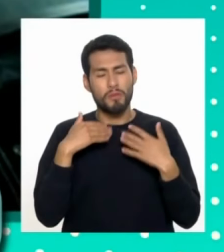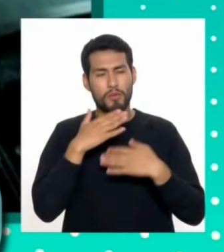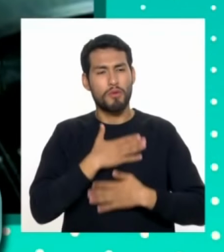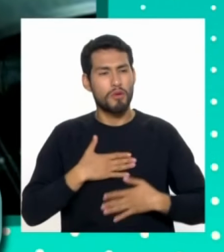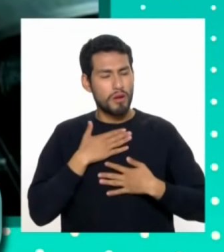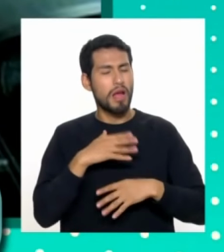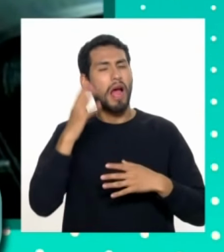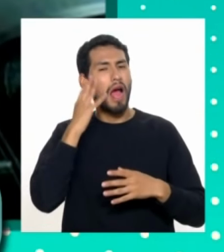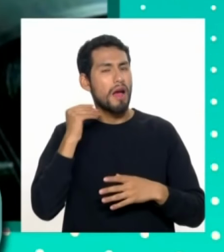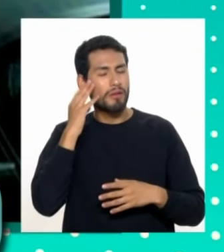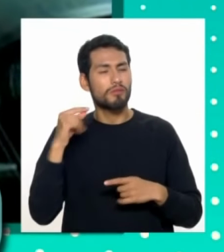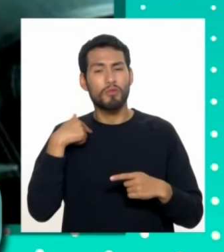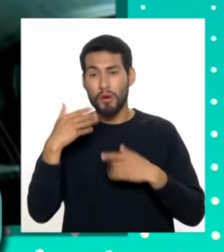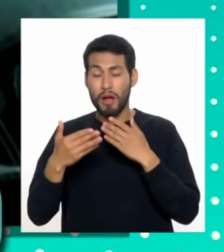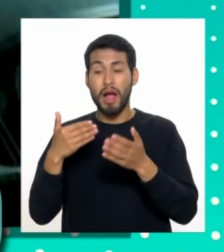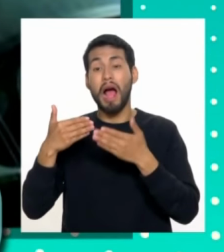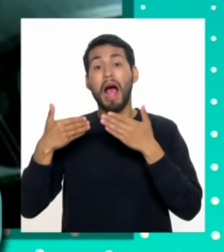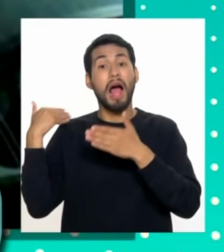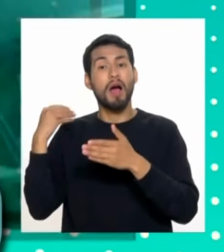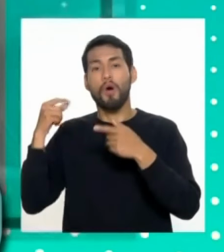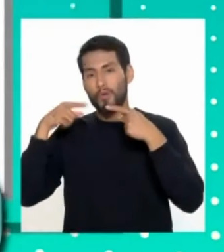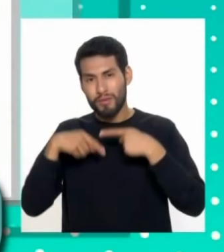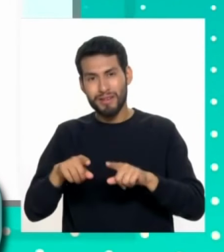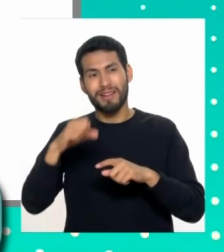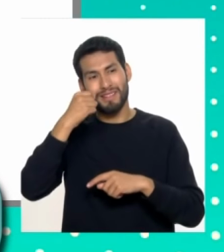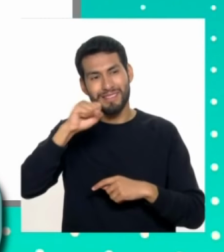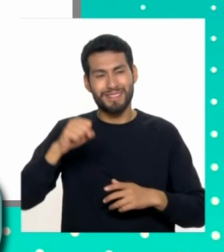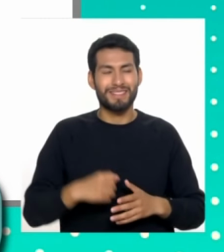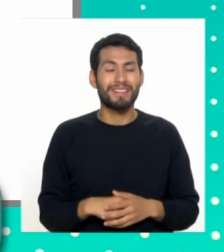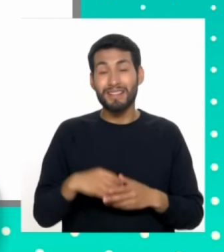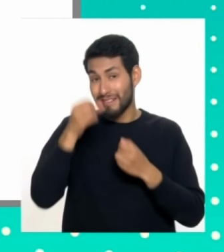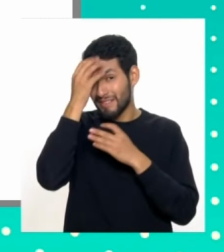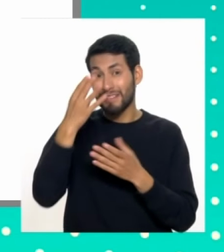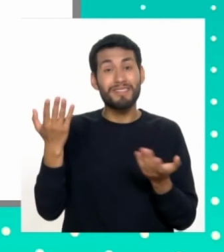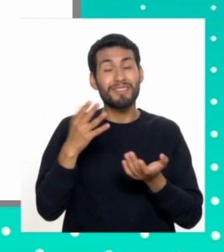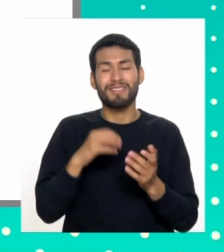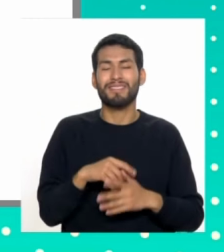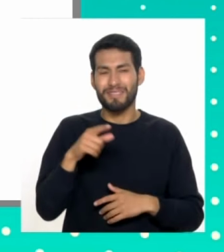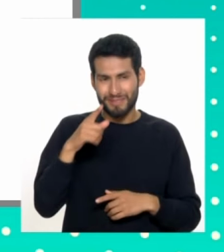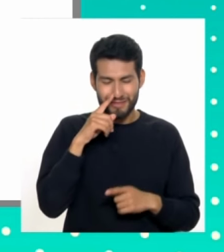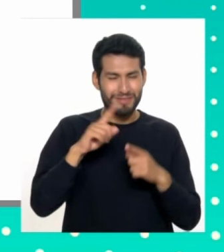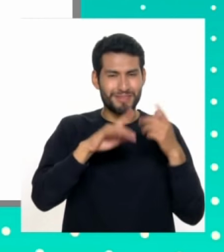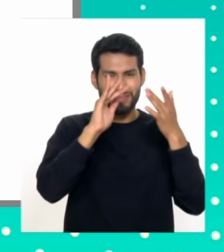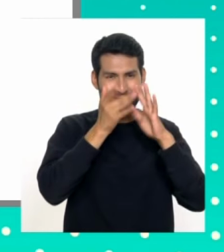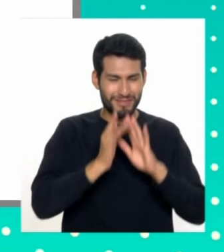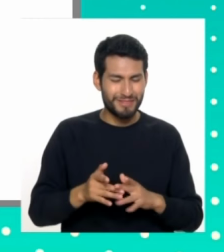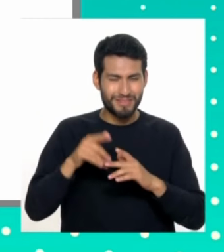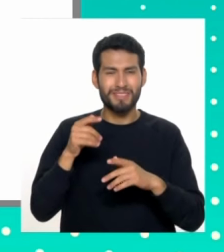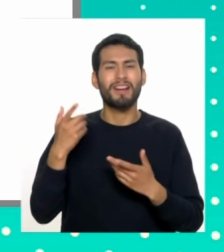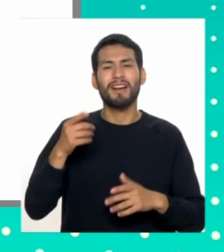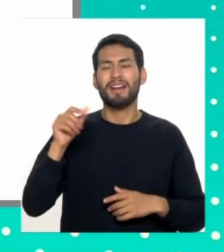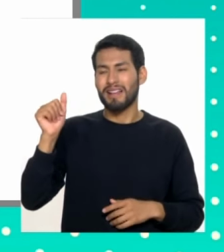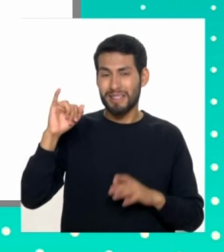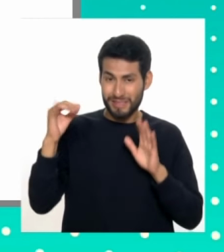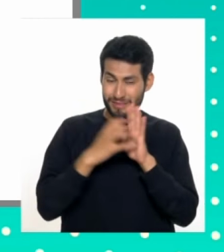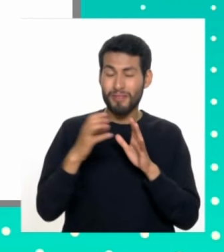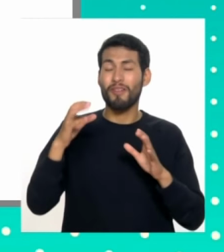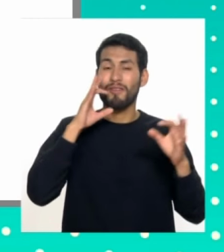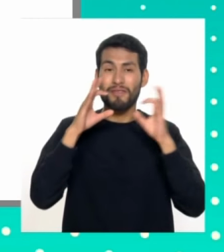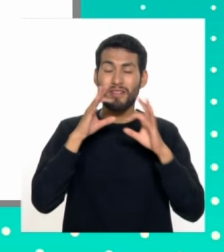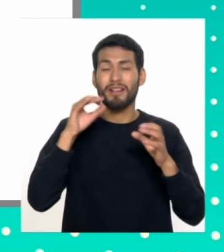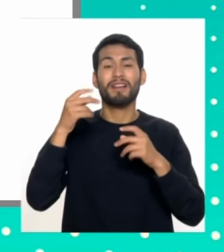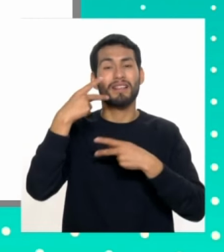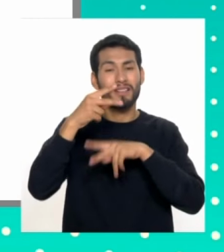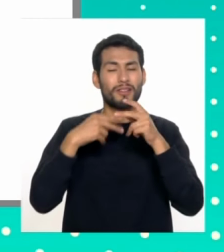gran experiencia antes y durante tu viaje. Para más información, síguenos en nuestras redes sociales de Instagram, Facebook